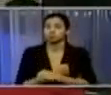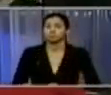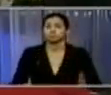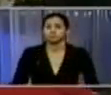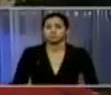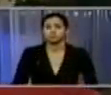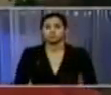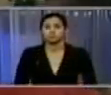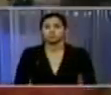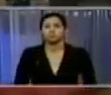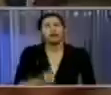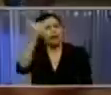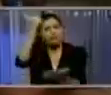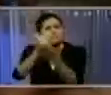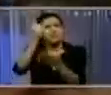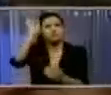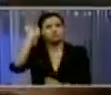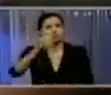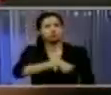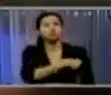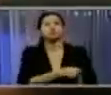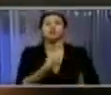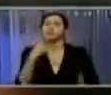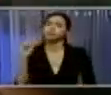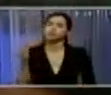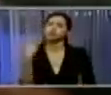Amén, que así sea, digamos todos.